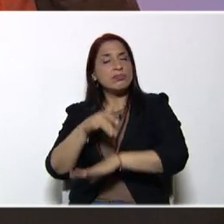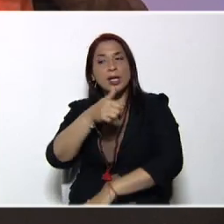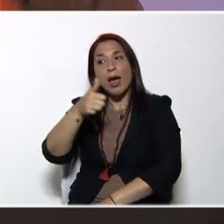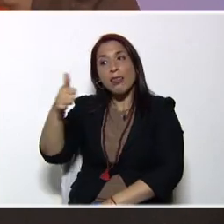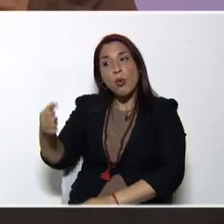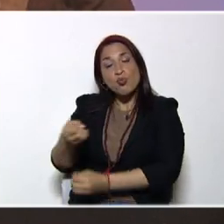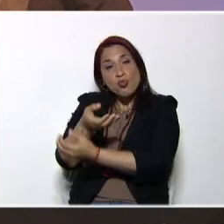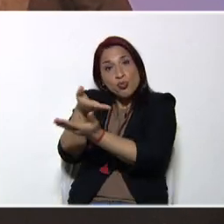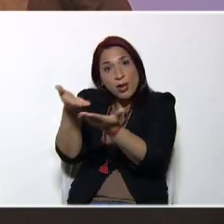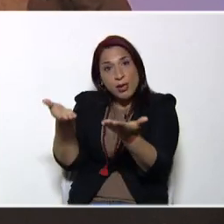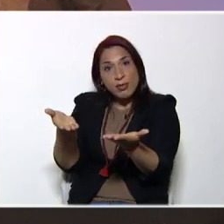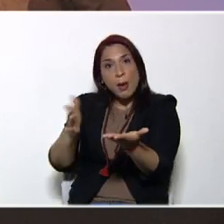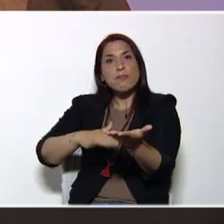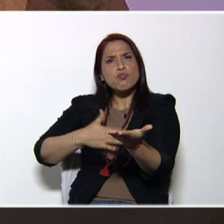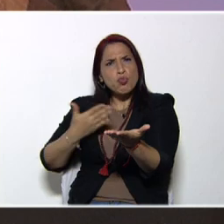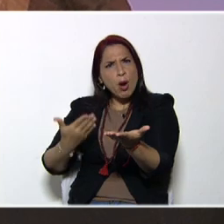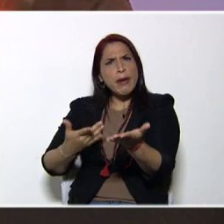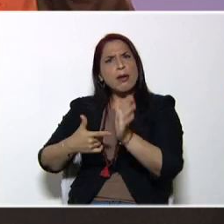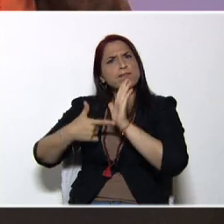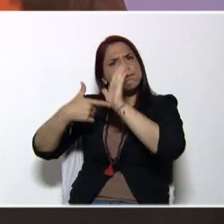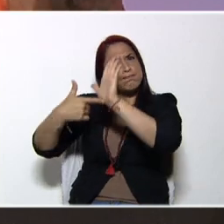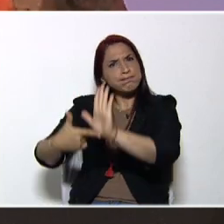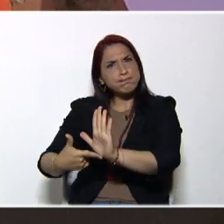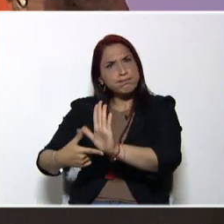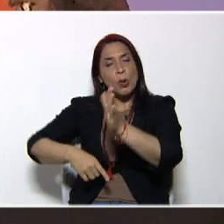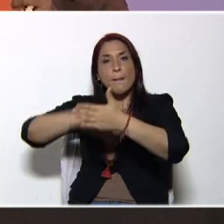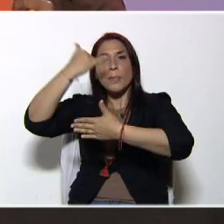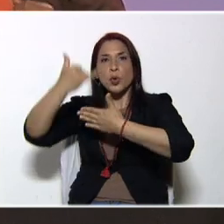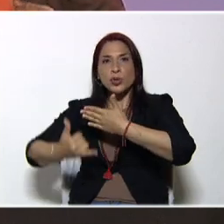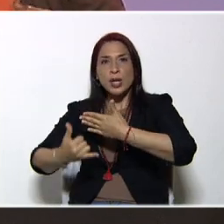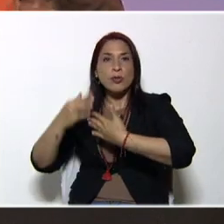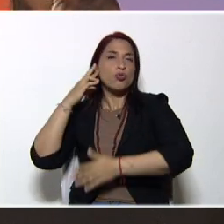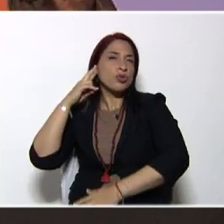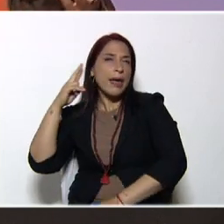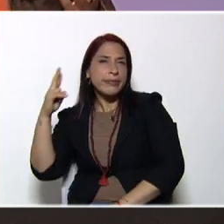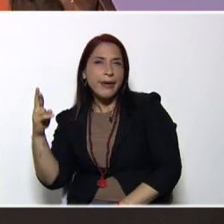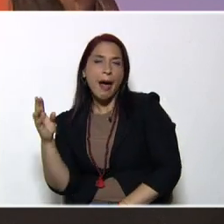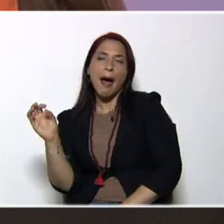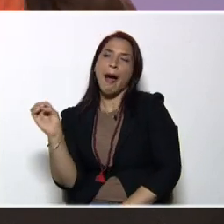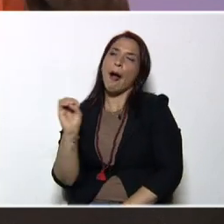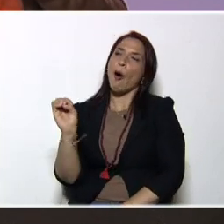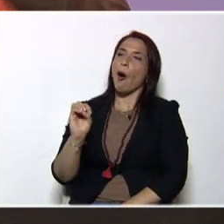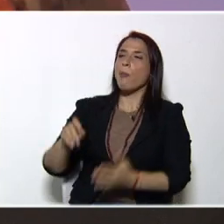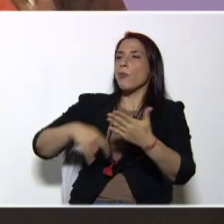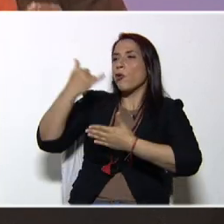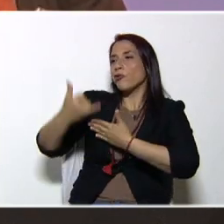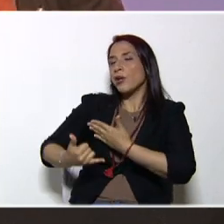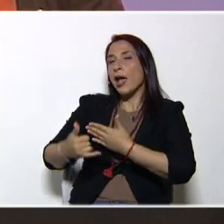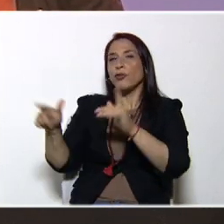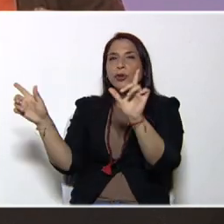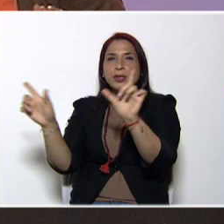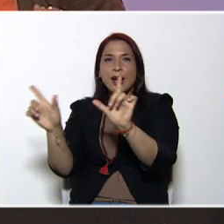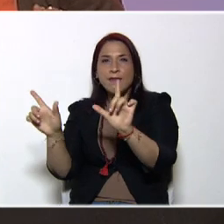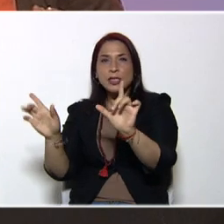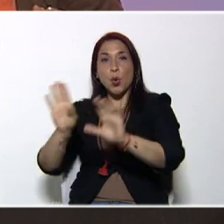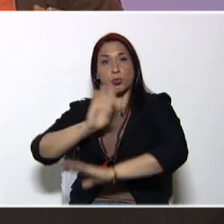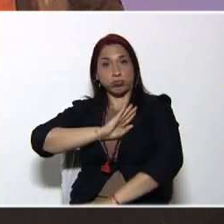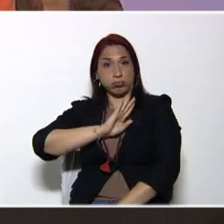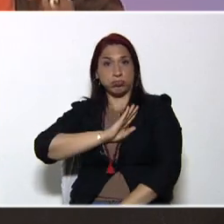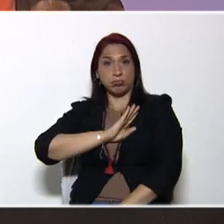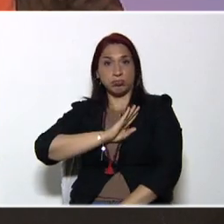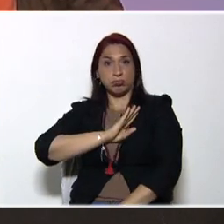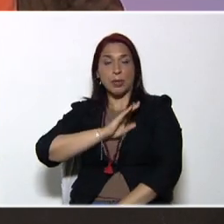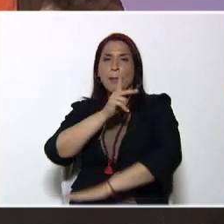uno de ustedes pueda presentar un proyecto radial o un proyecto en tu televisora,